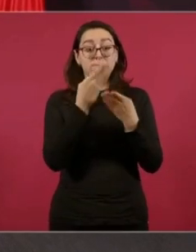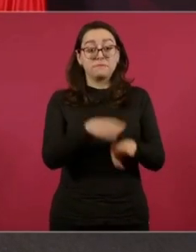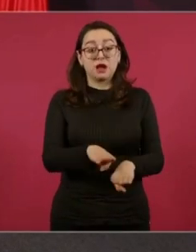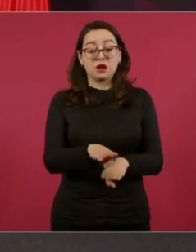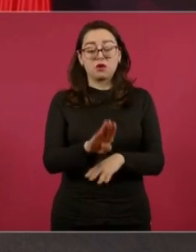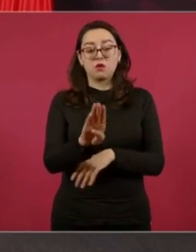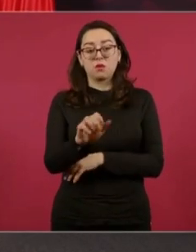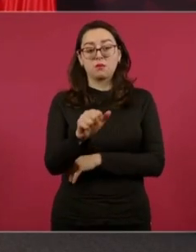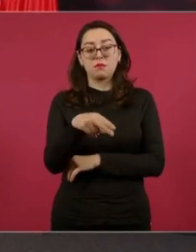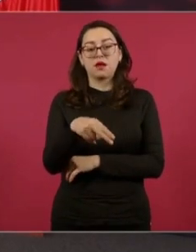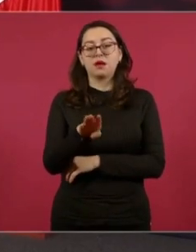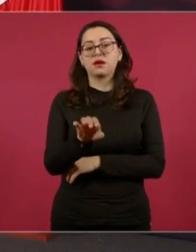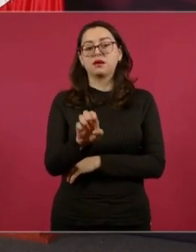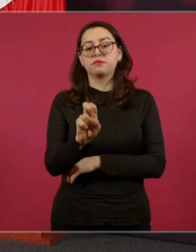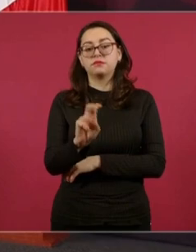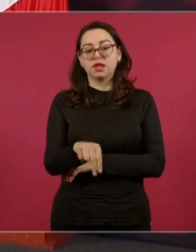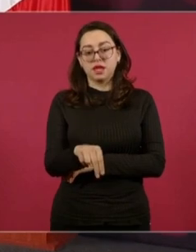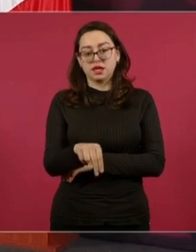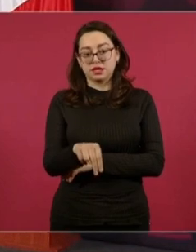Ya llevamos